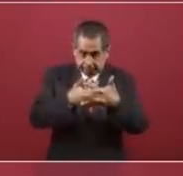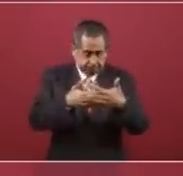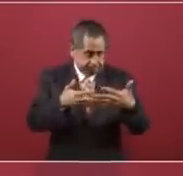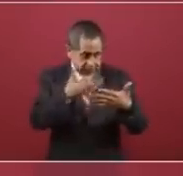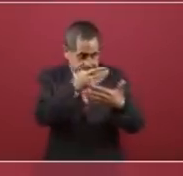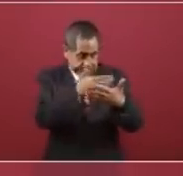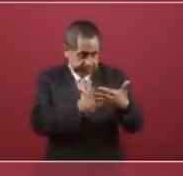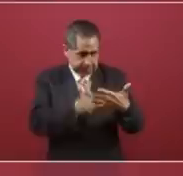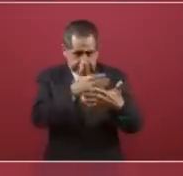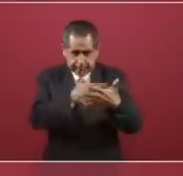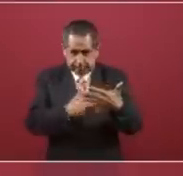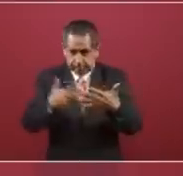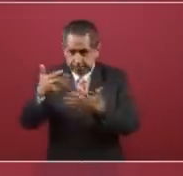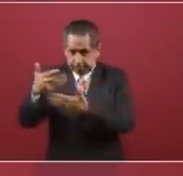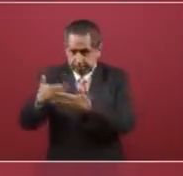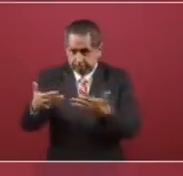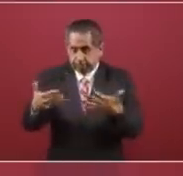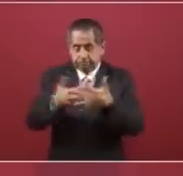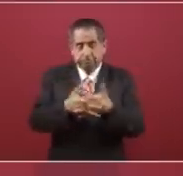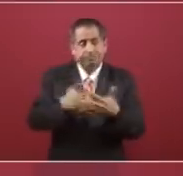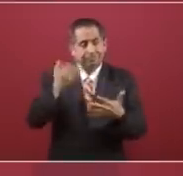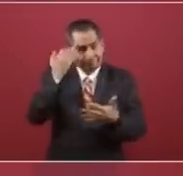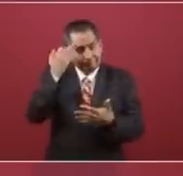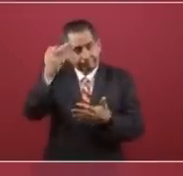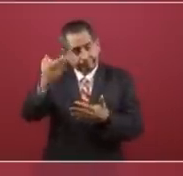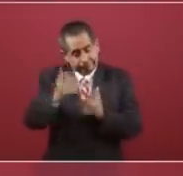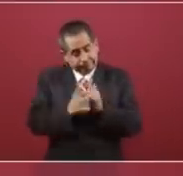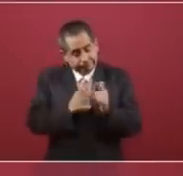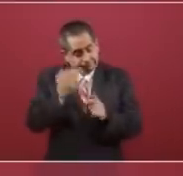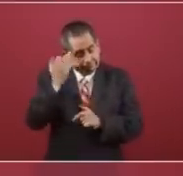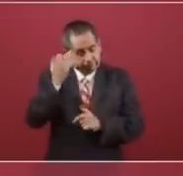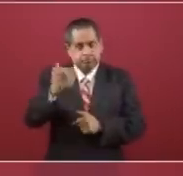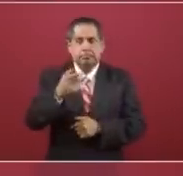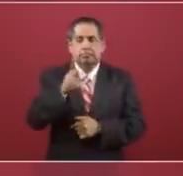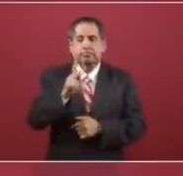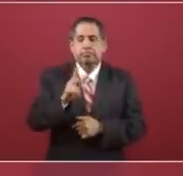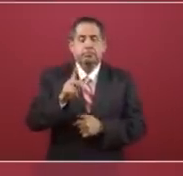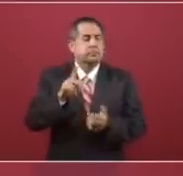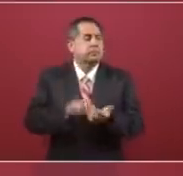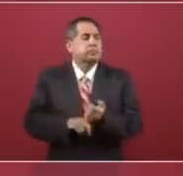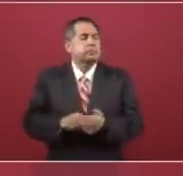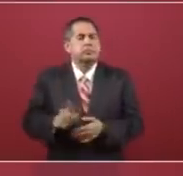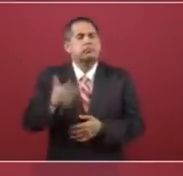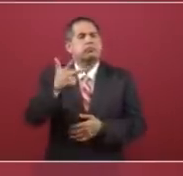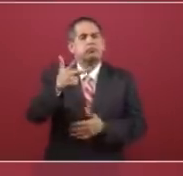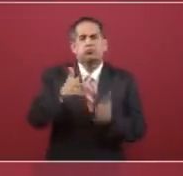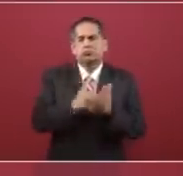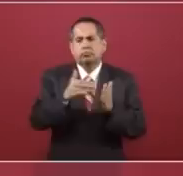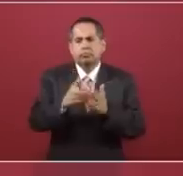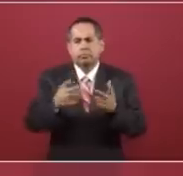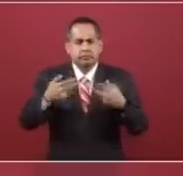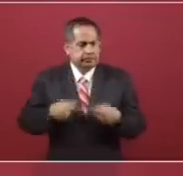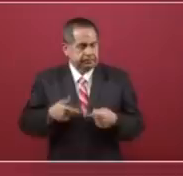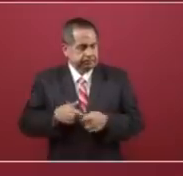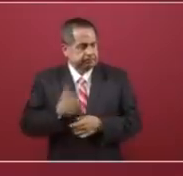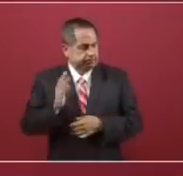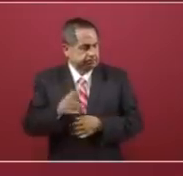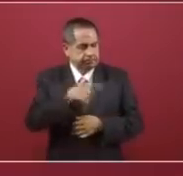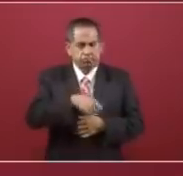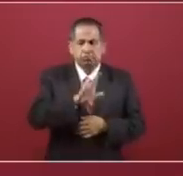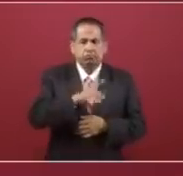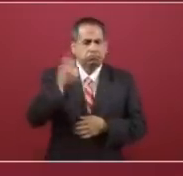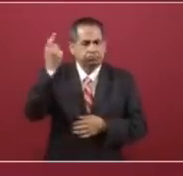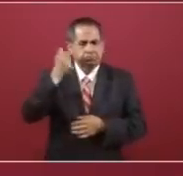información nos ha llevado tiempo. Pero ya de los 8 millones recibieron